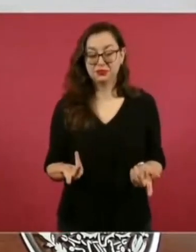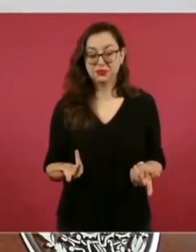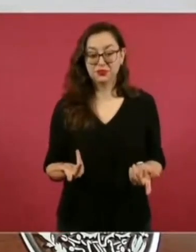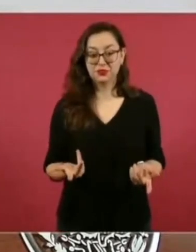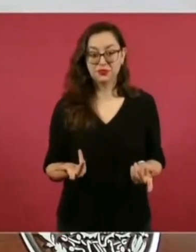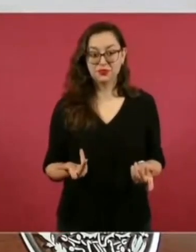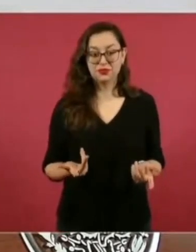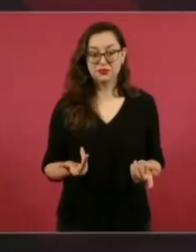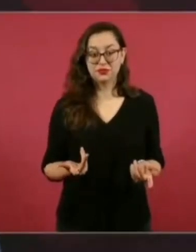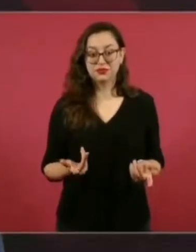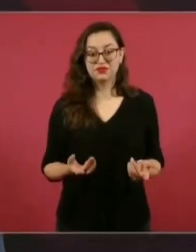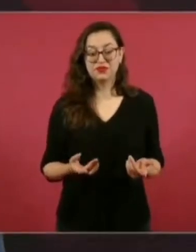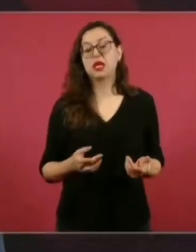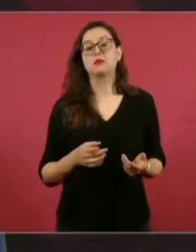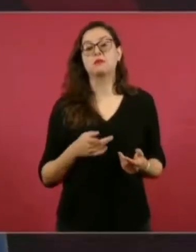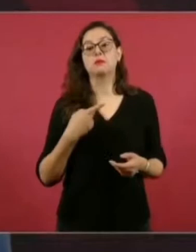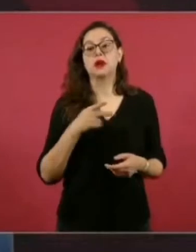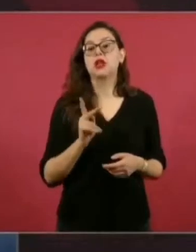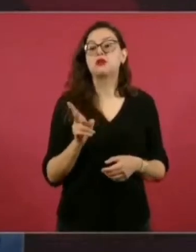cubrir el expediente.